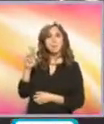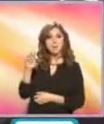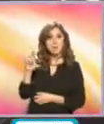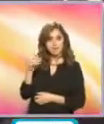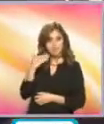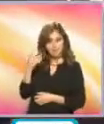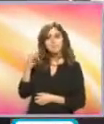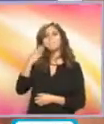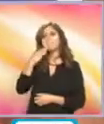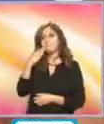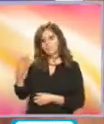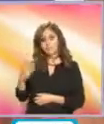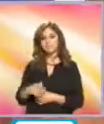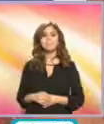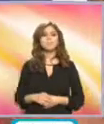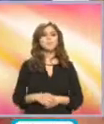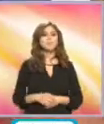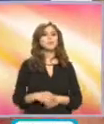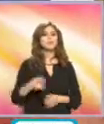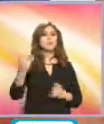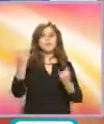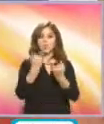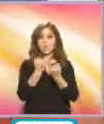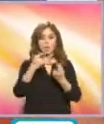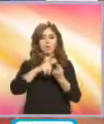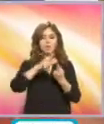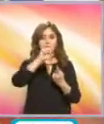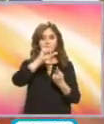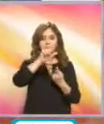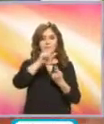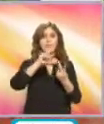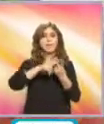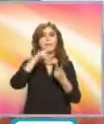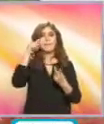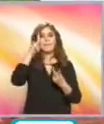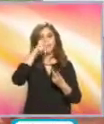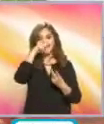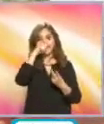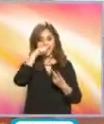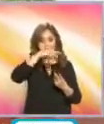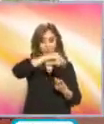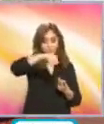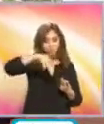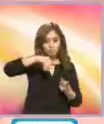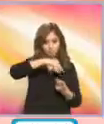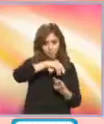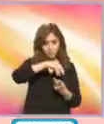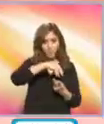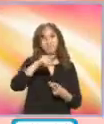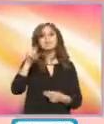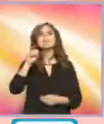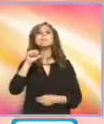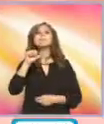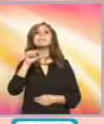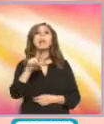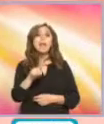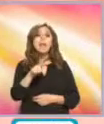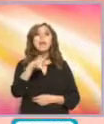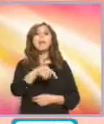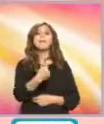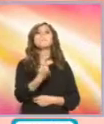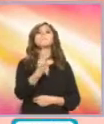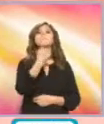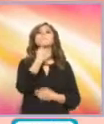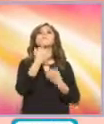bien. vamos a salpimentar esto. Recuerden, siempre la menor cantidad de sal. La sal en sí solamente es para potencializar